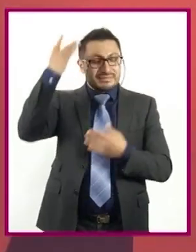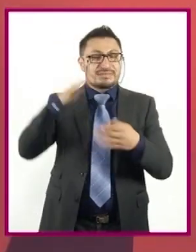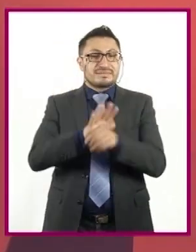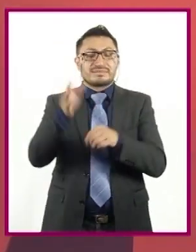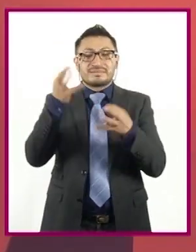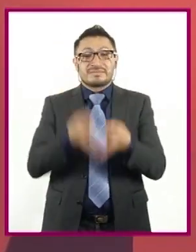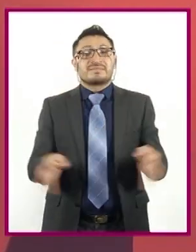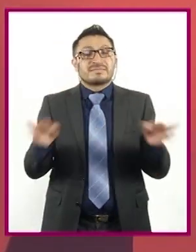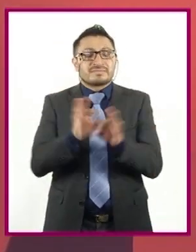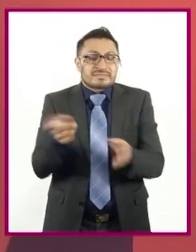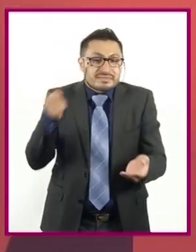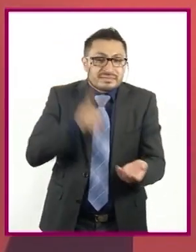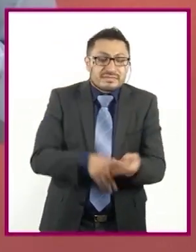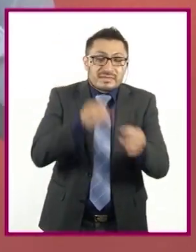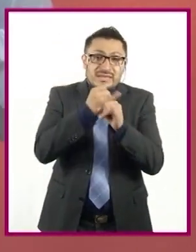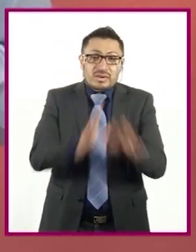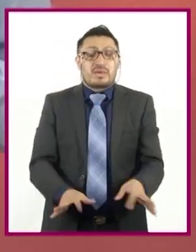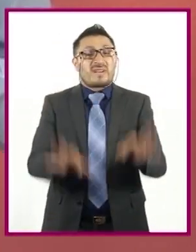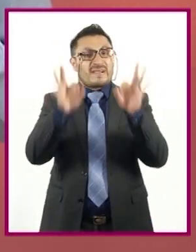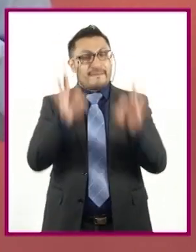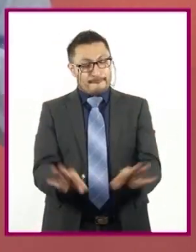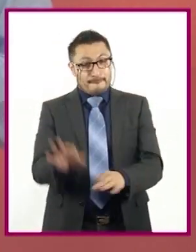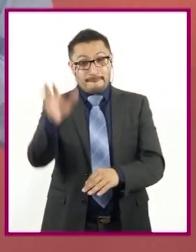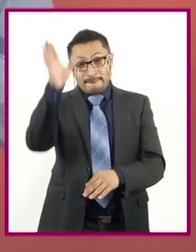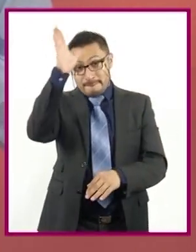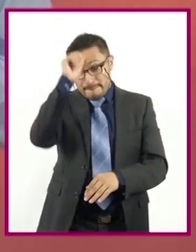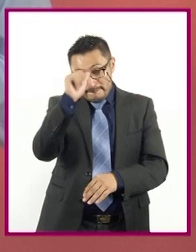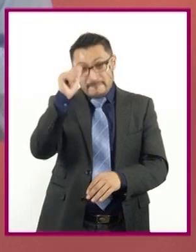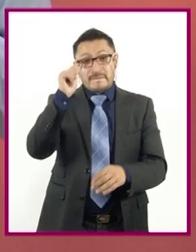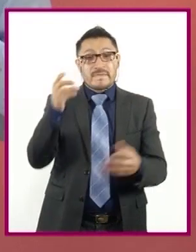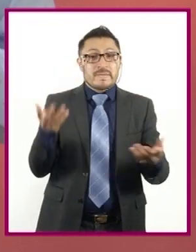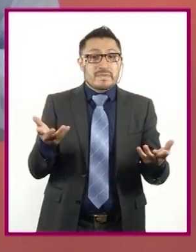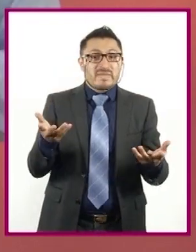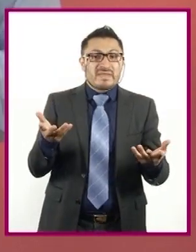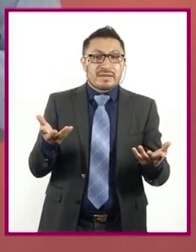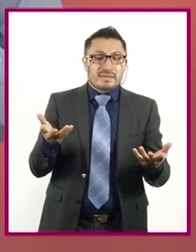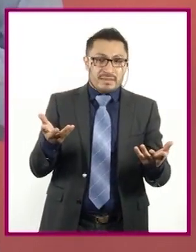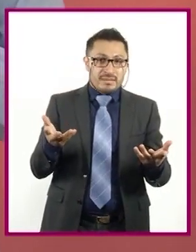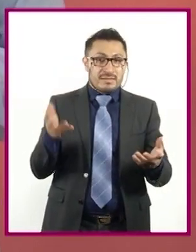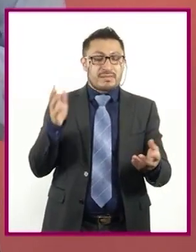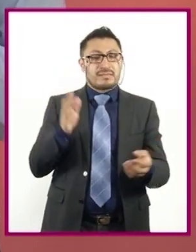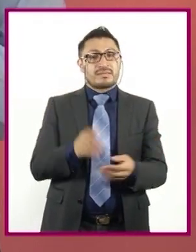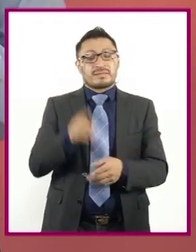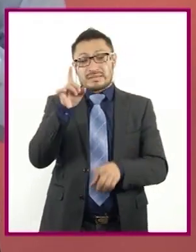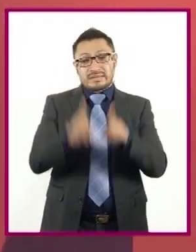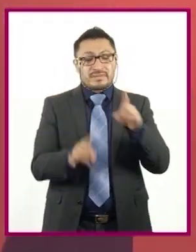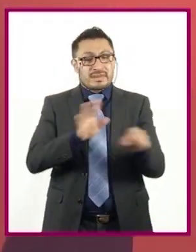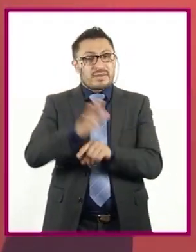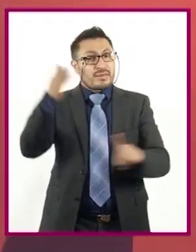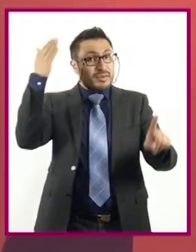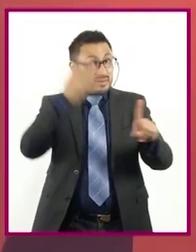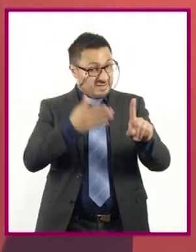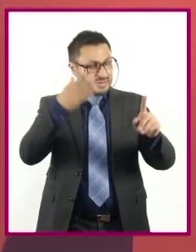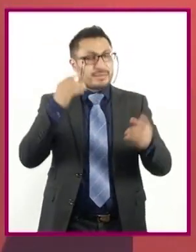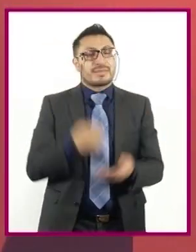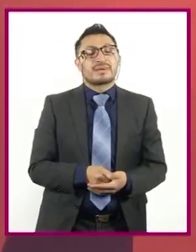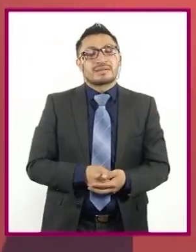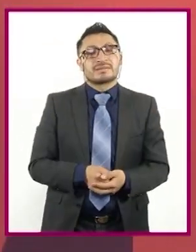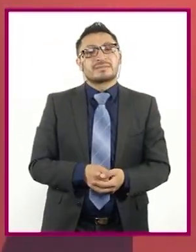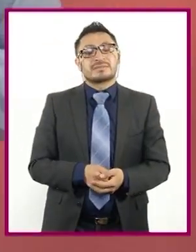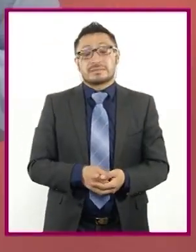de incluir información pertinente de acuerdo con los propósitos que perseguimos. Por